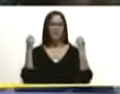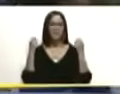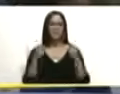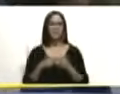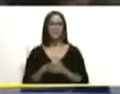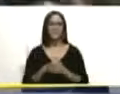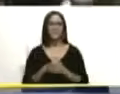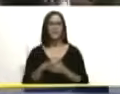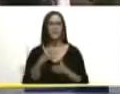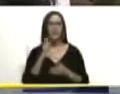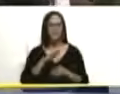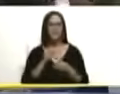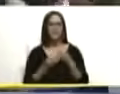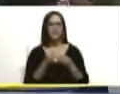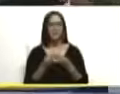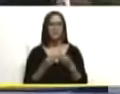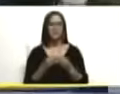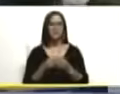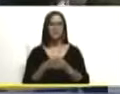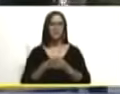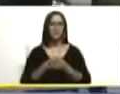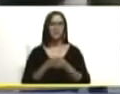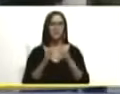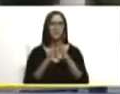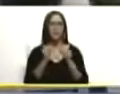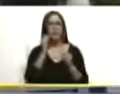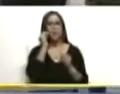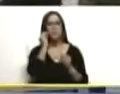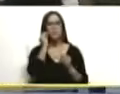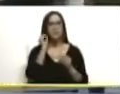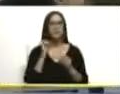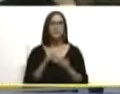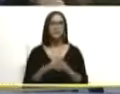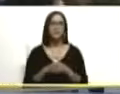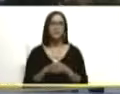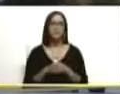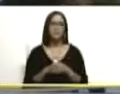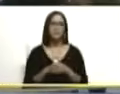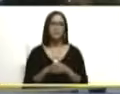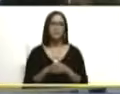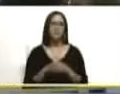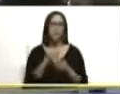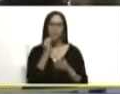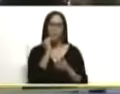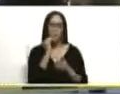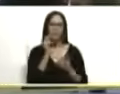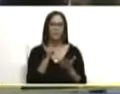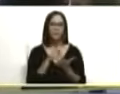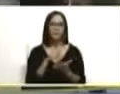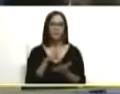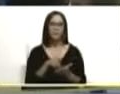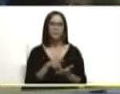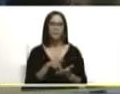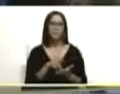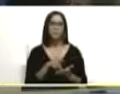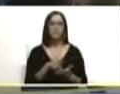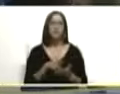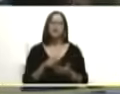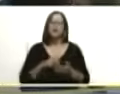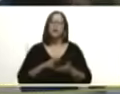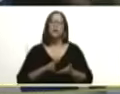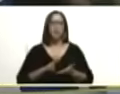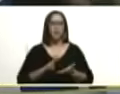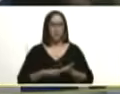Así es que se hace a todas las muchachas y muchachos presentes. Bueno, de verdad,